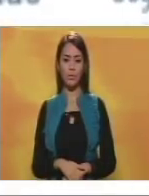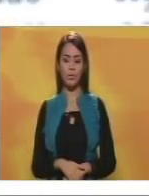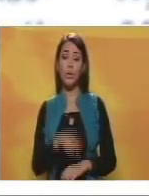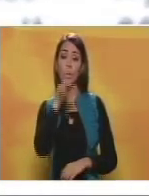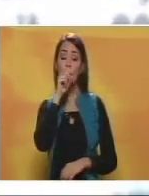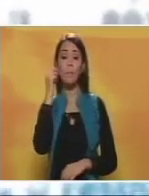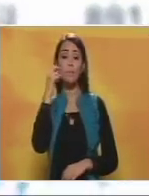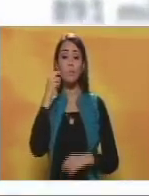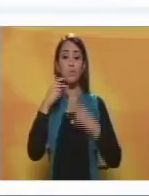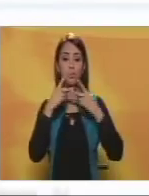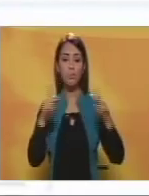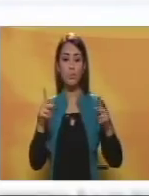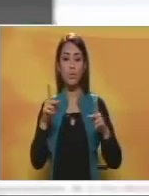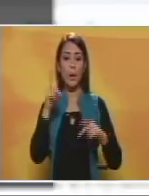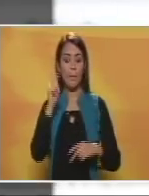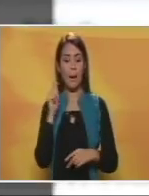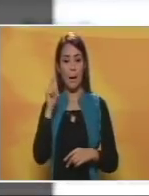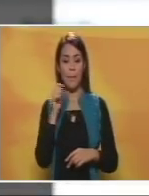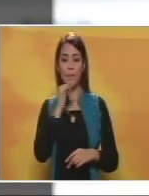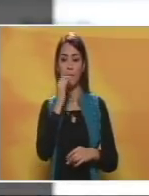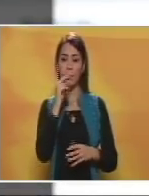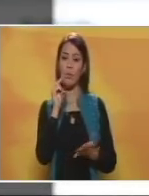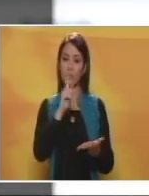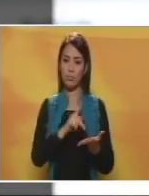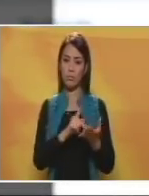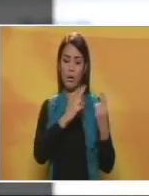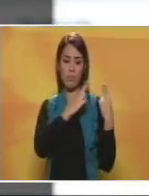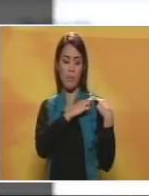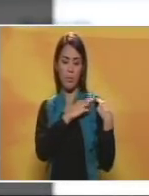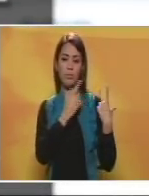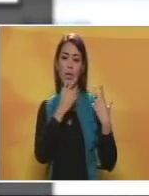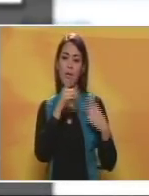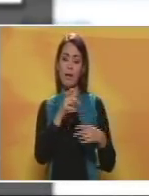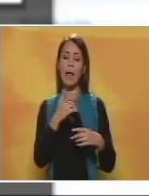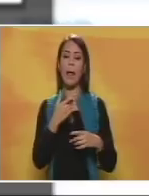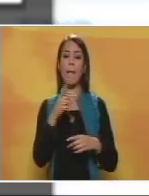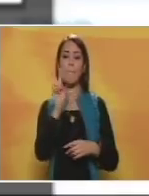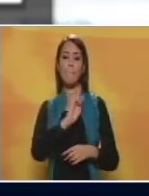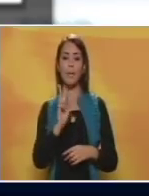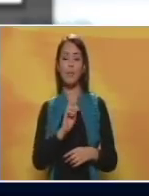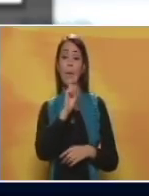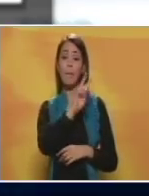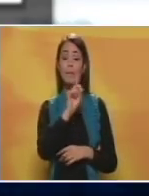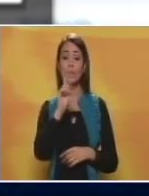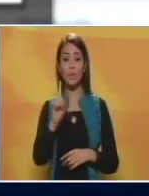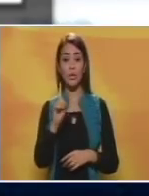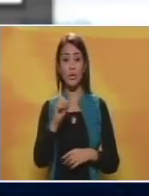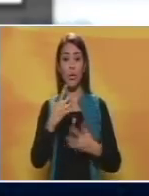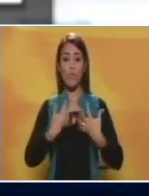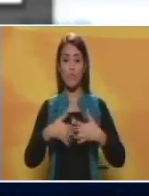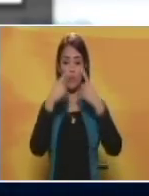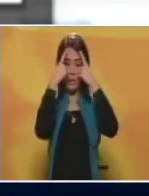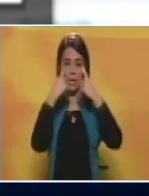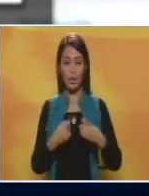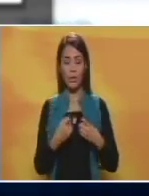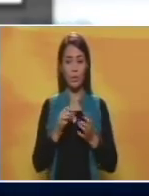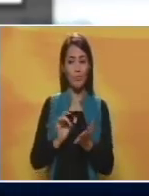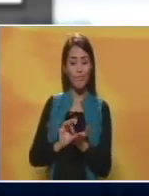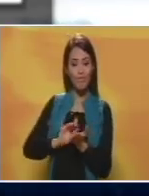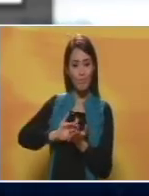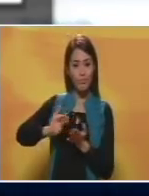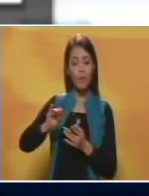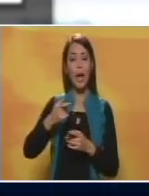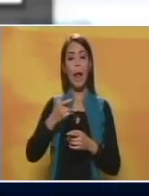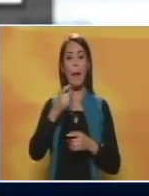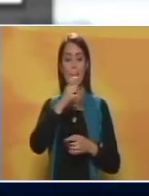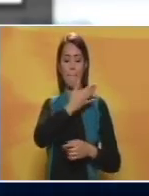cuenta en Twitter, la parlamentaria anunció que representará a Venezuela en la reunión donde 21 mandatarios, excluyendo al presidente de la República,